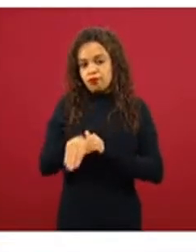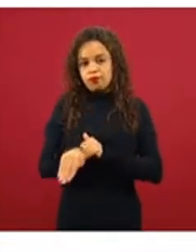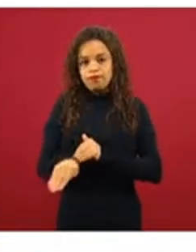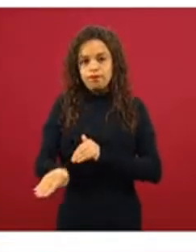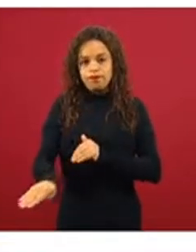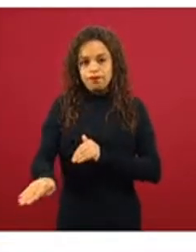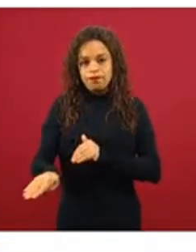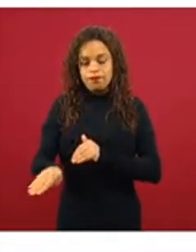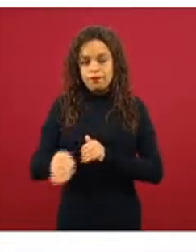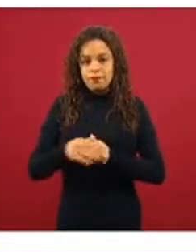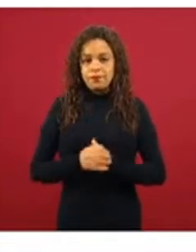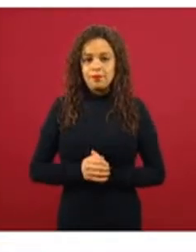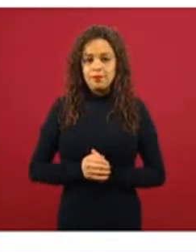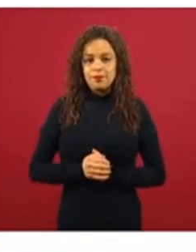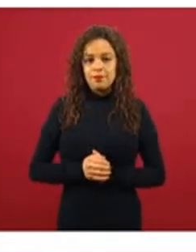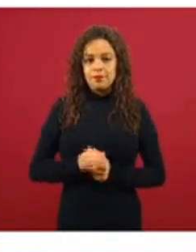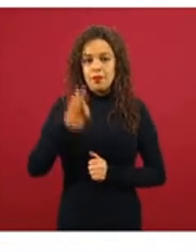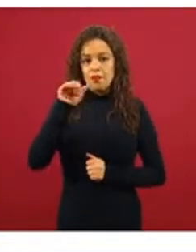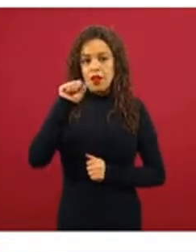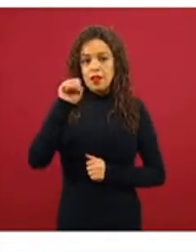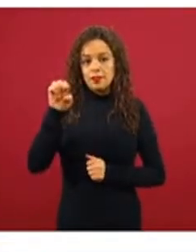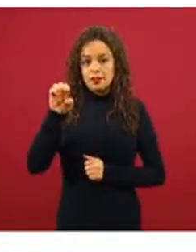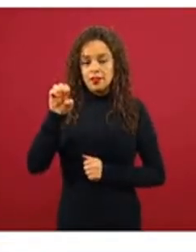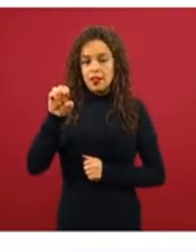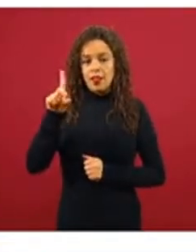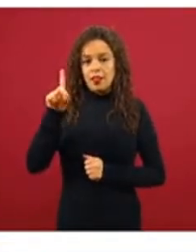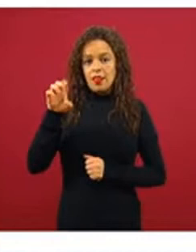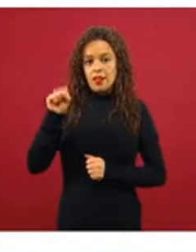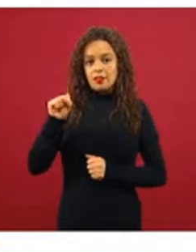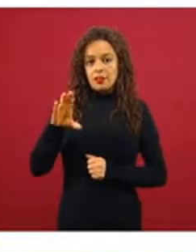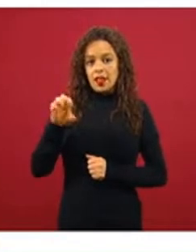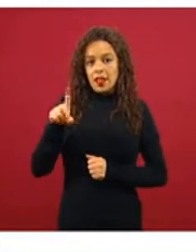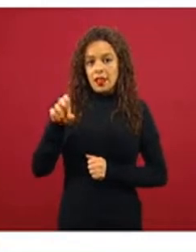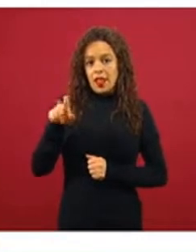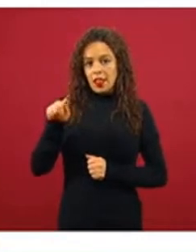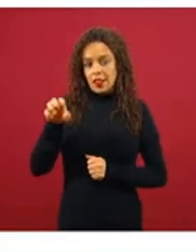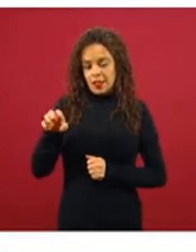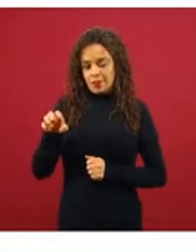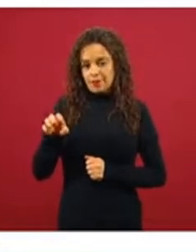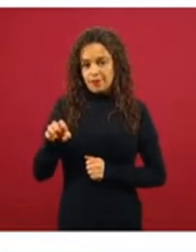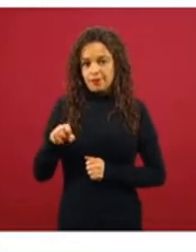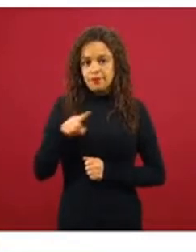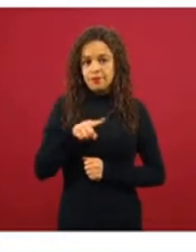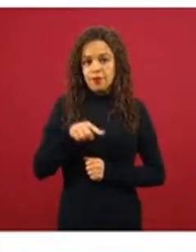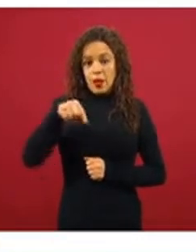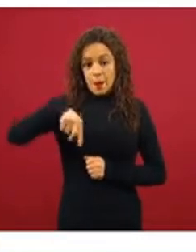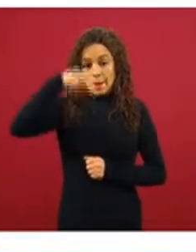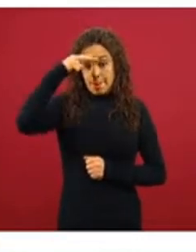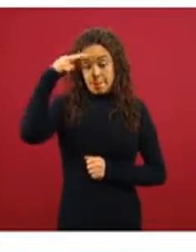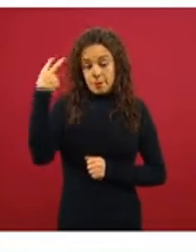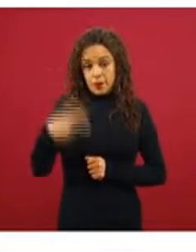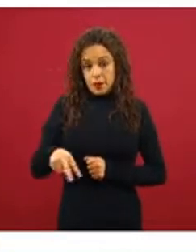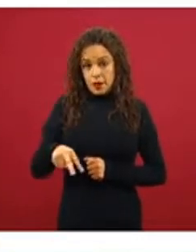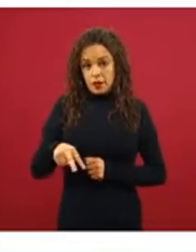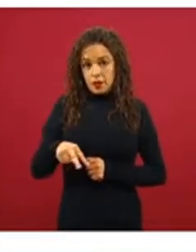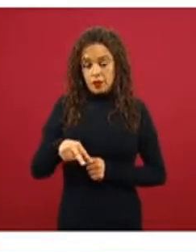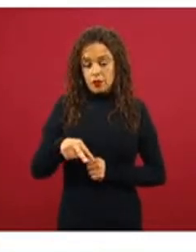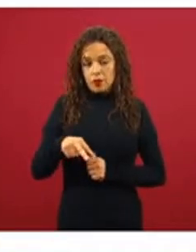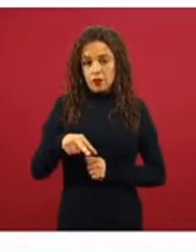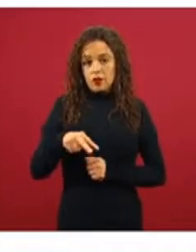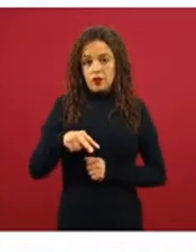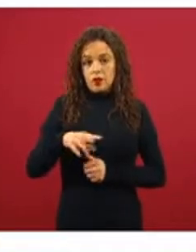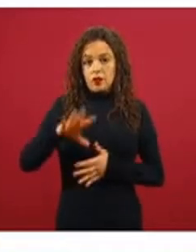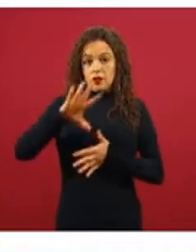curvas epidémicas. No así la región de las Américas, específicamente de México, Centroamérica y Sudamérica, en